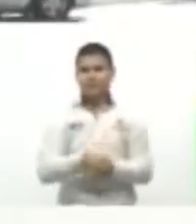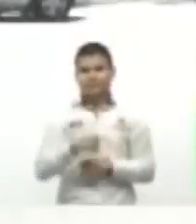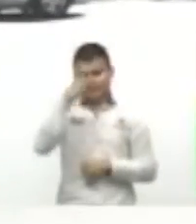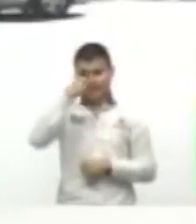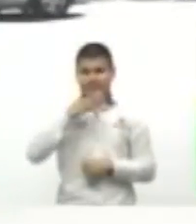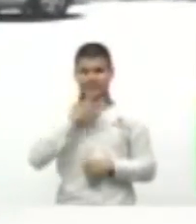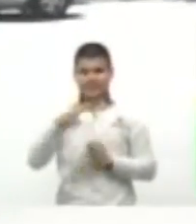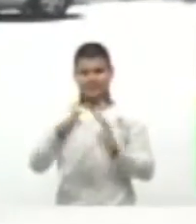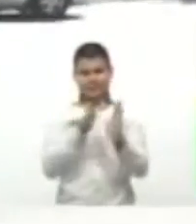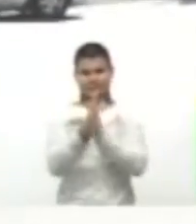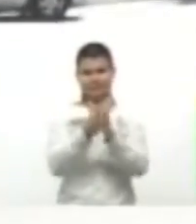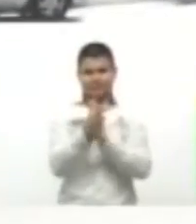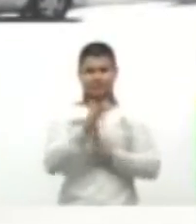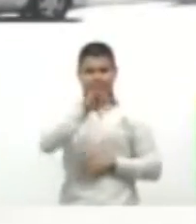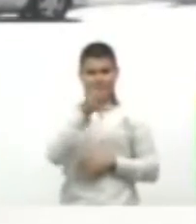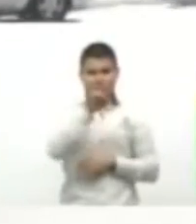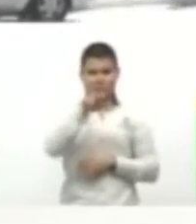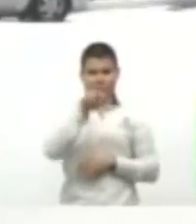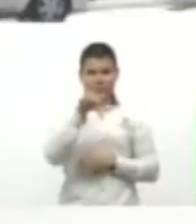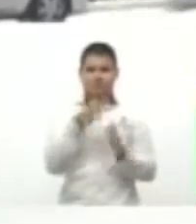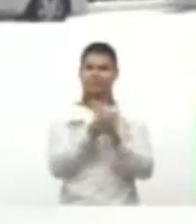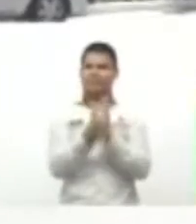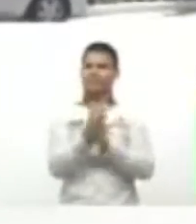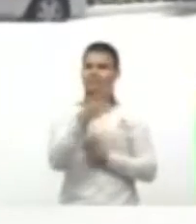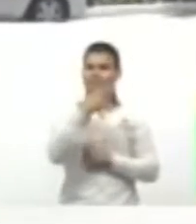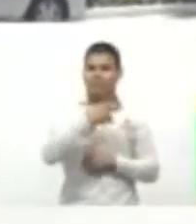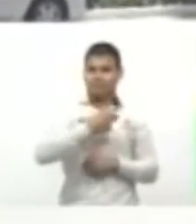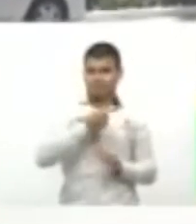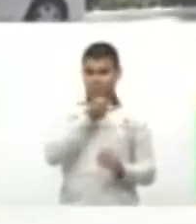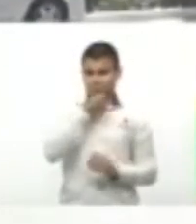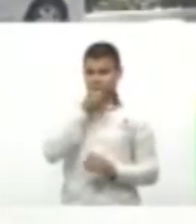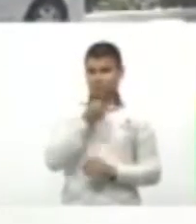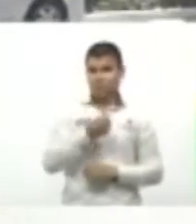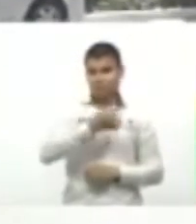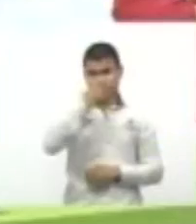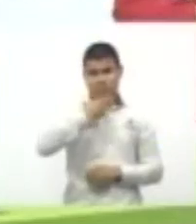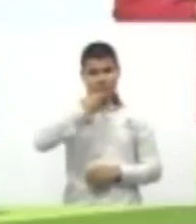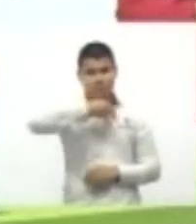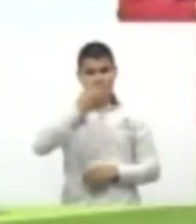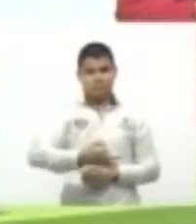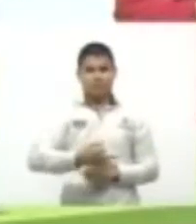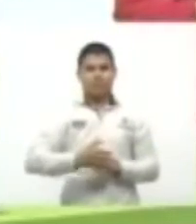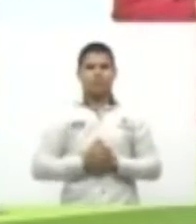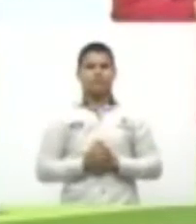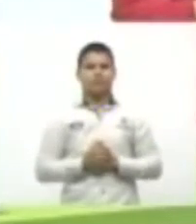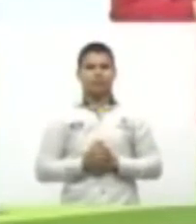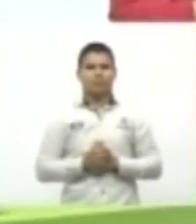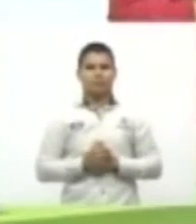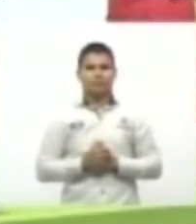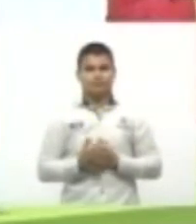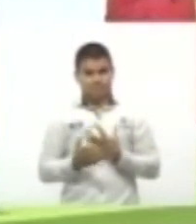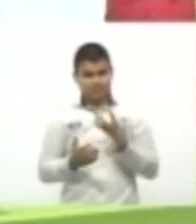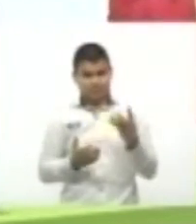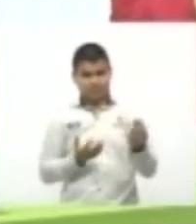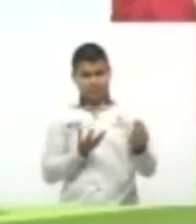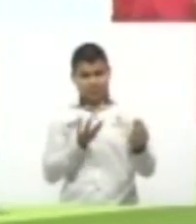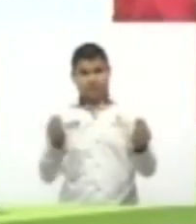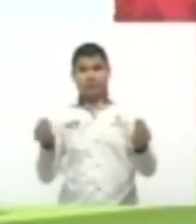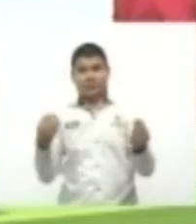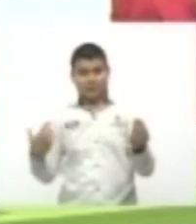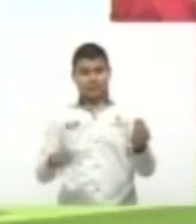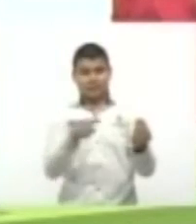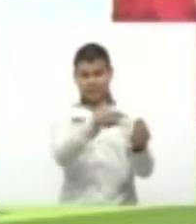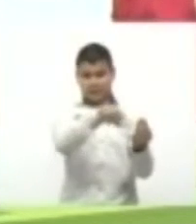reportando, Junior Beltrán Rodríguez, las noticias, un compromiso con la verdad. Una banda de cuatreros en el Banco Magdalena fue